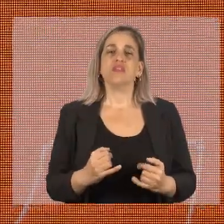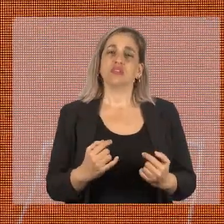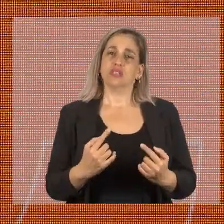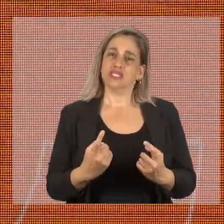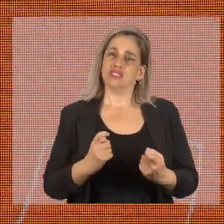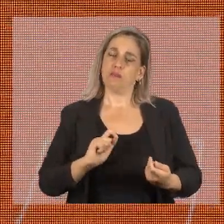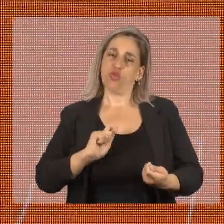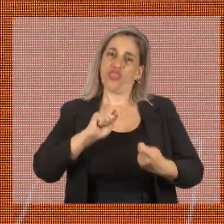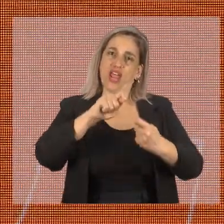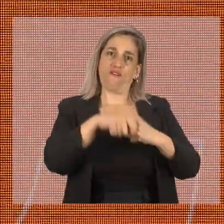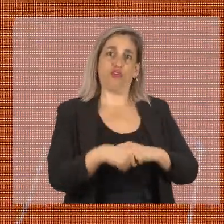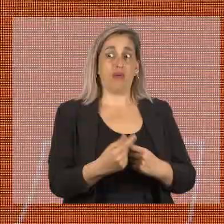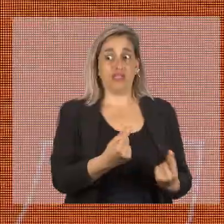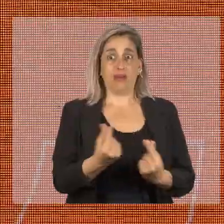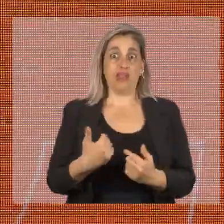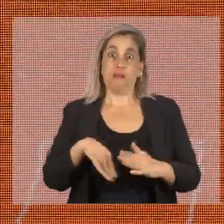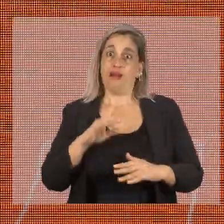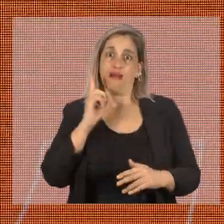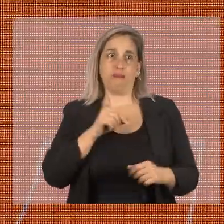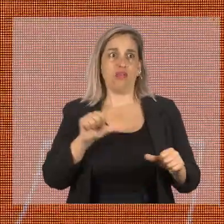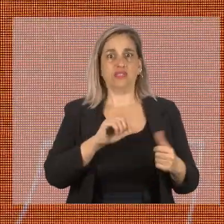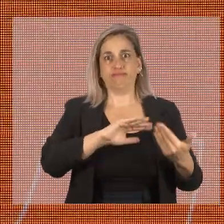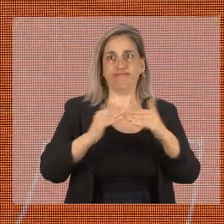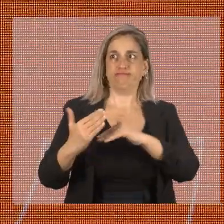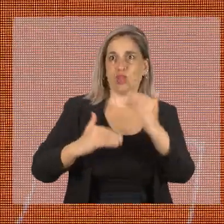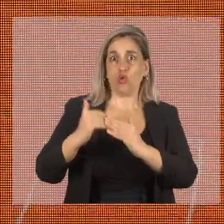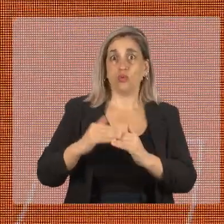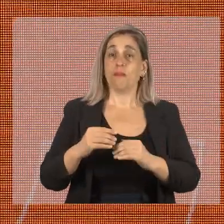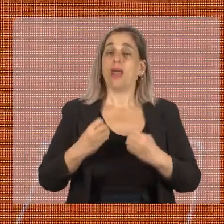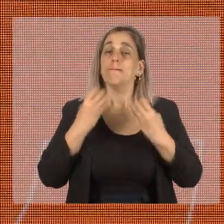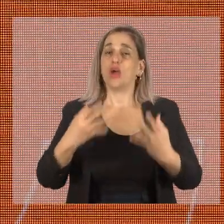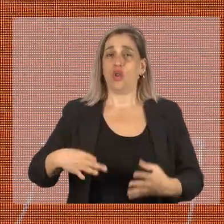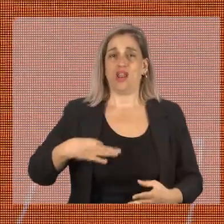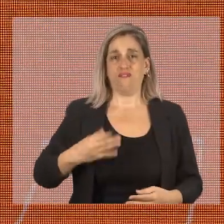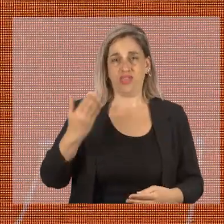que transformar ese dinero lo más rápido posible en mejorar esas vidas.